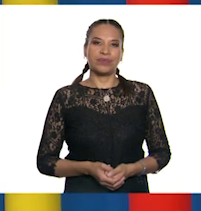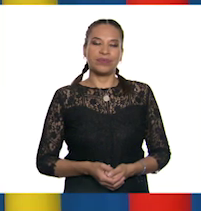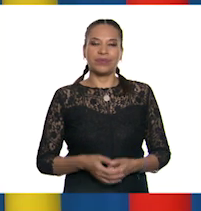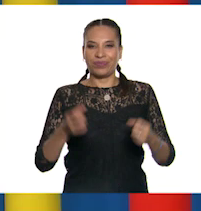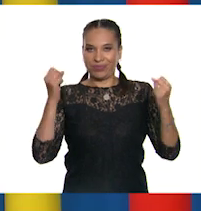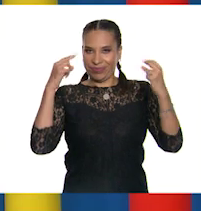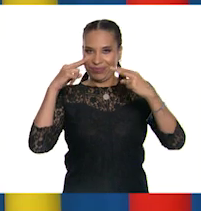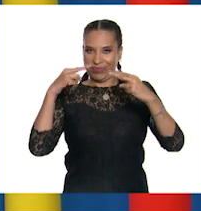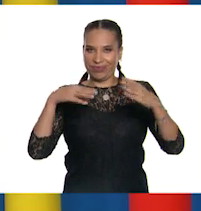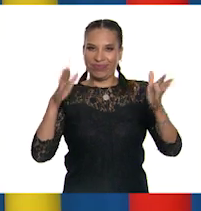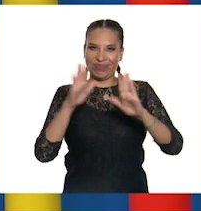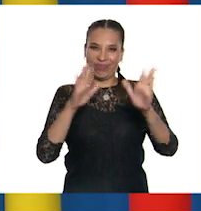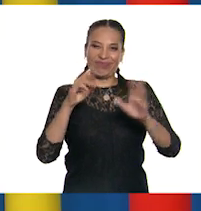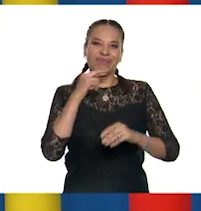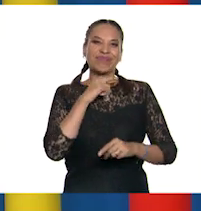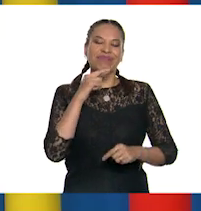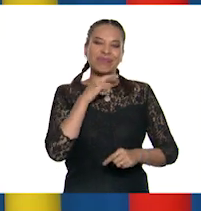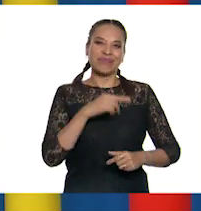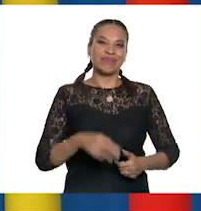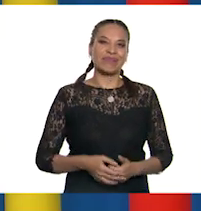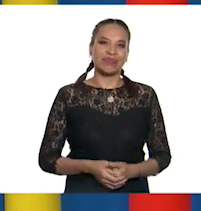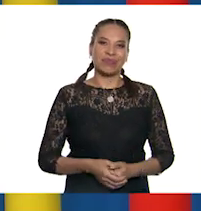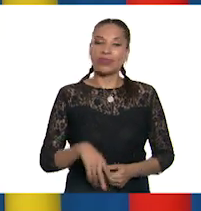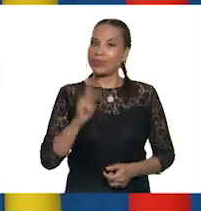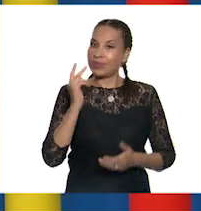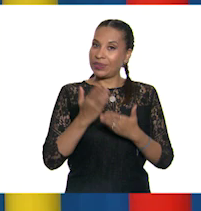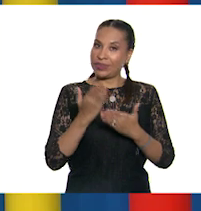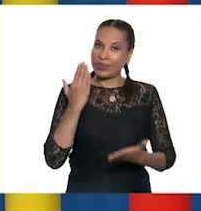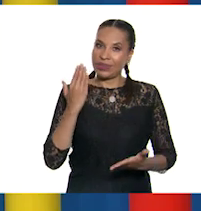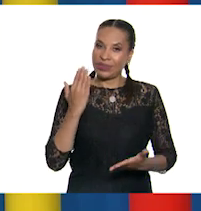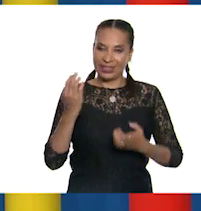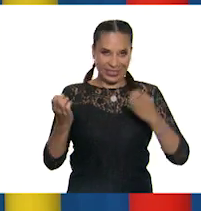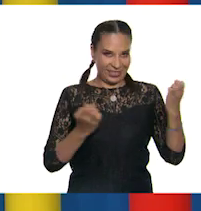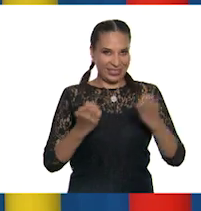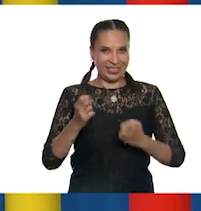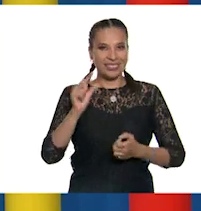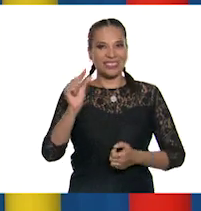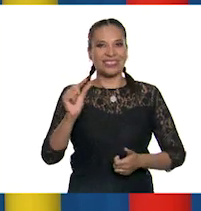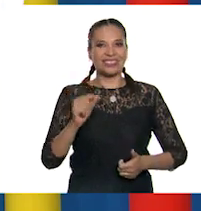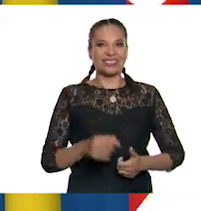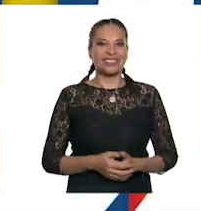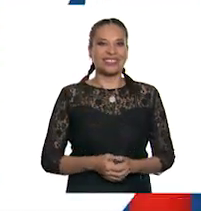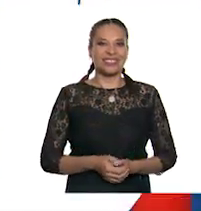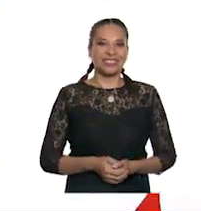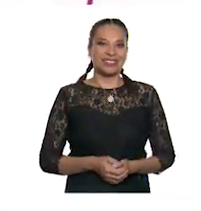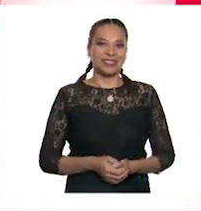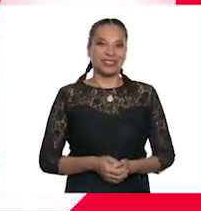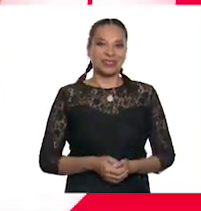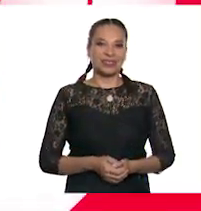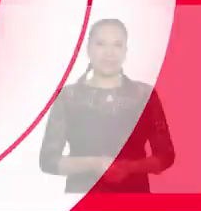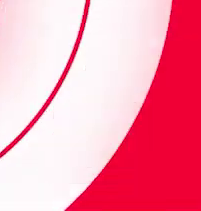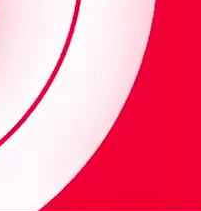Nos vemos. Hasta la próxima. Pero antes, a movernos un poco.